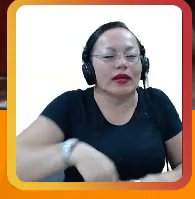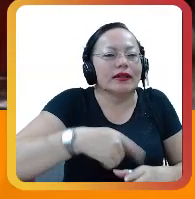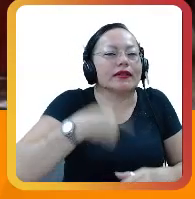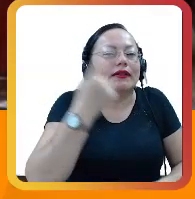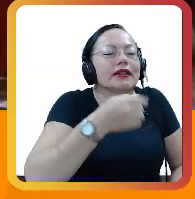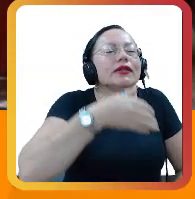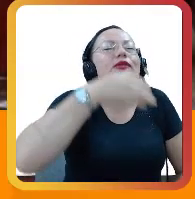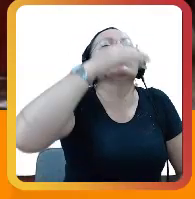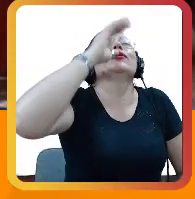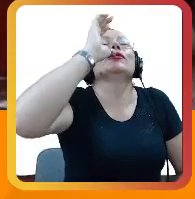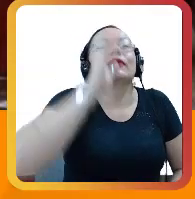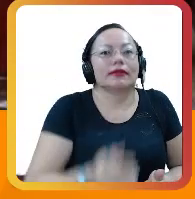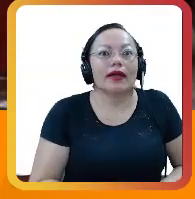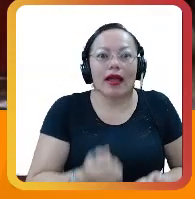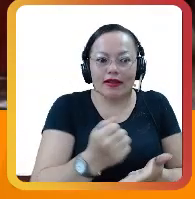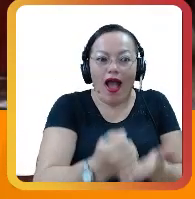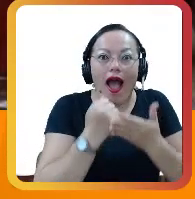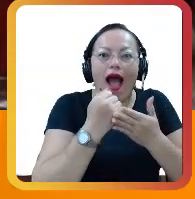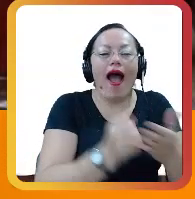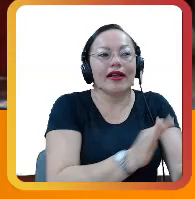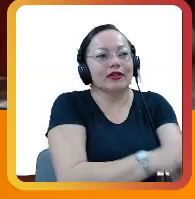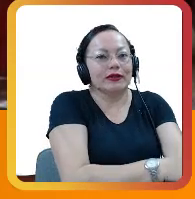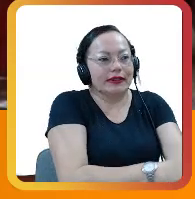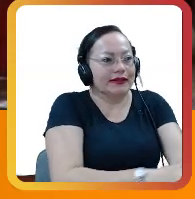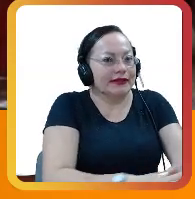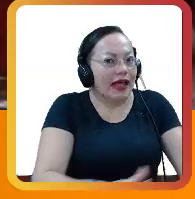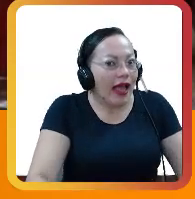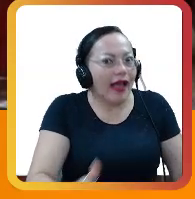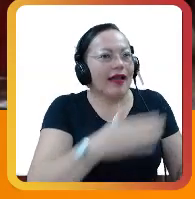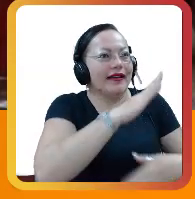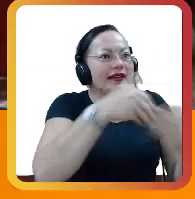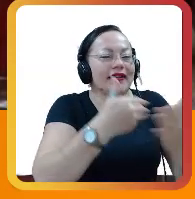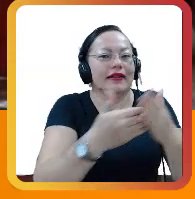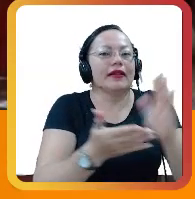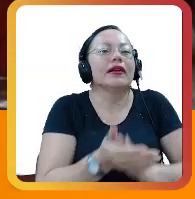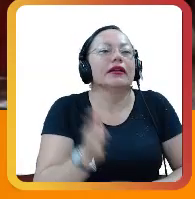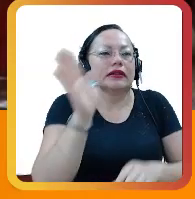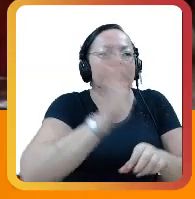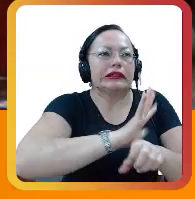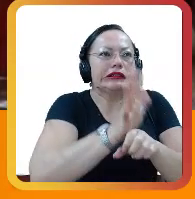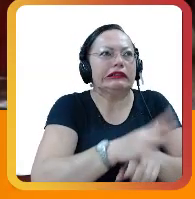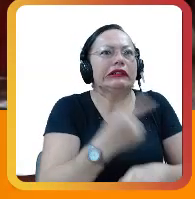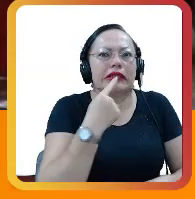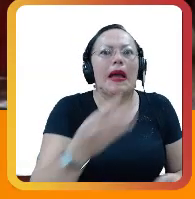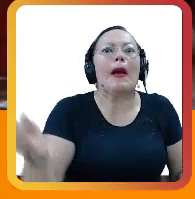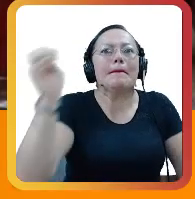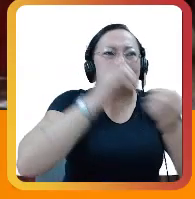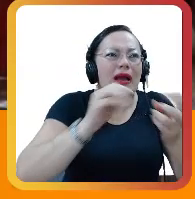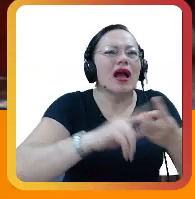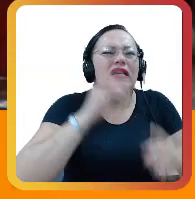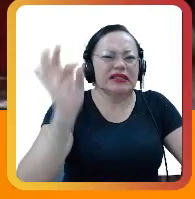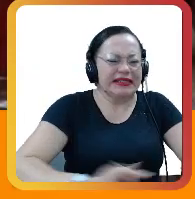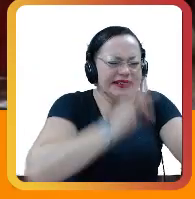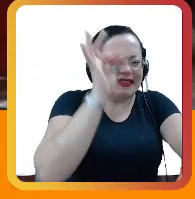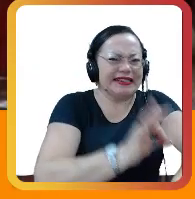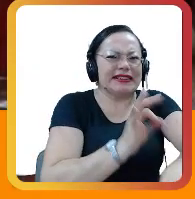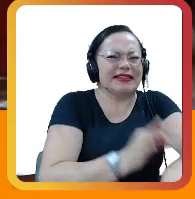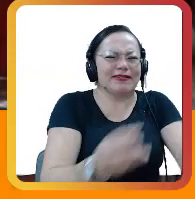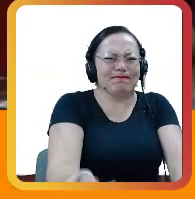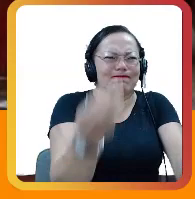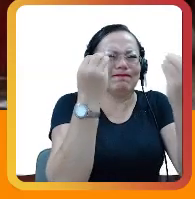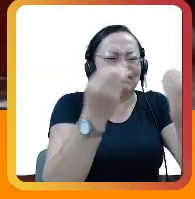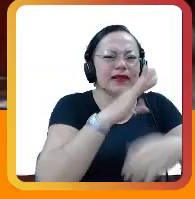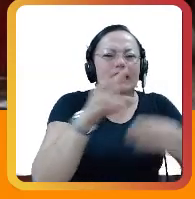mucho a elevar las plaquetas para estos días en que no solo tenemos COVID-19, sino que también tenemos zancudo que nos podría